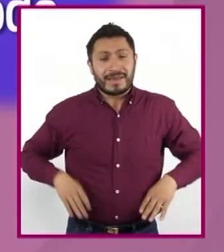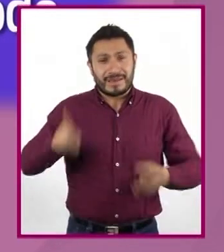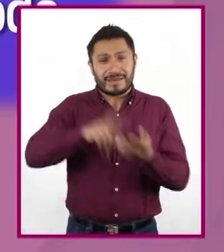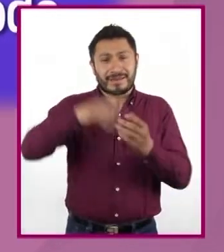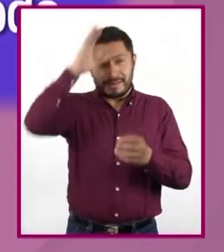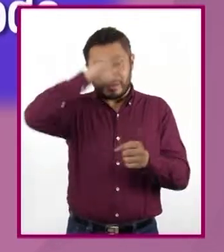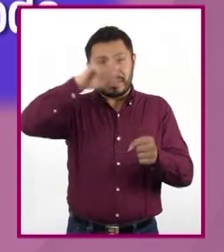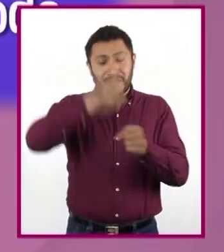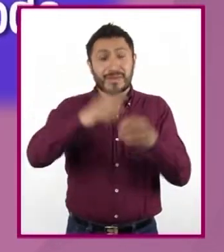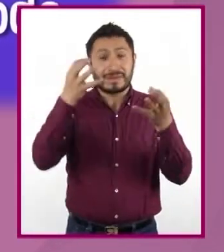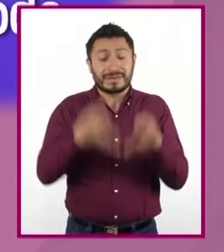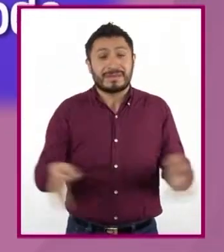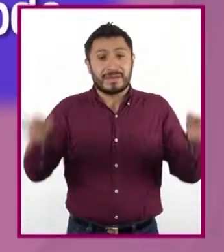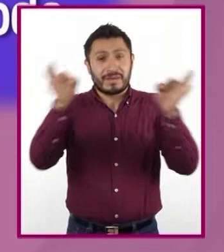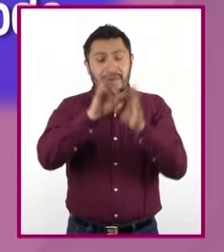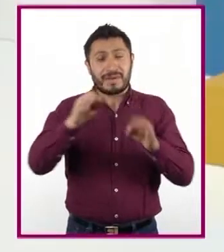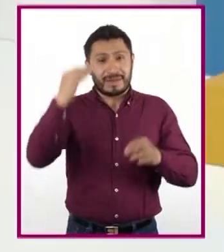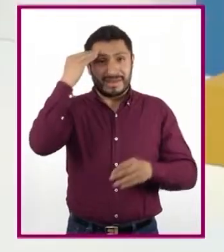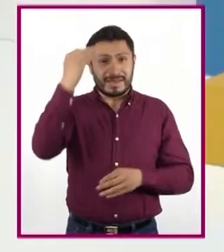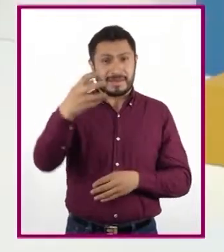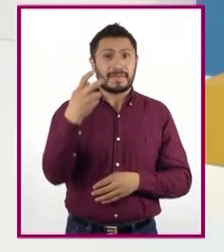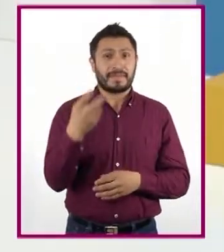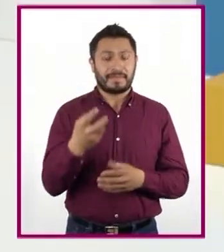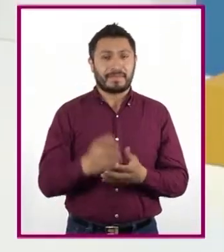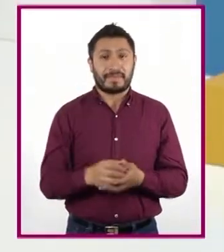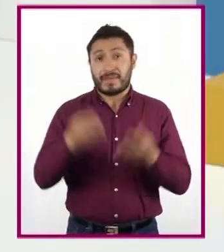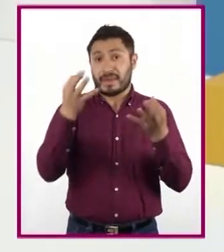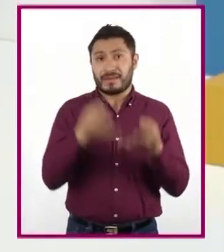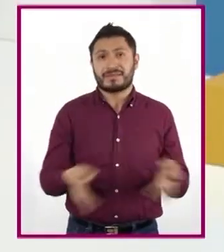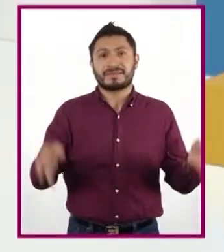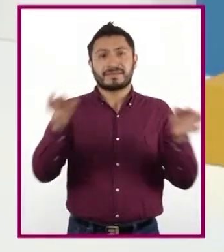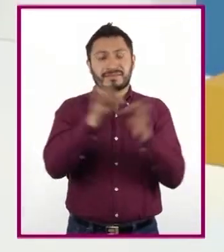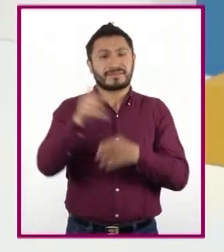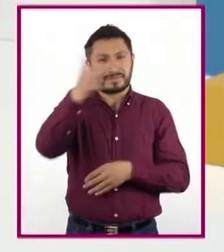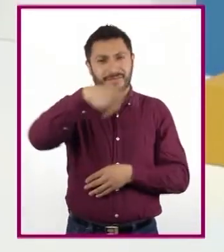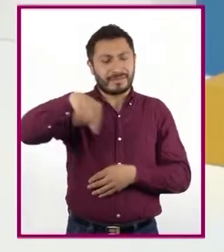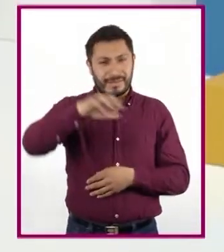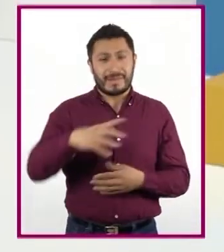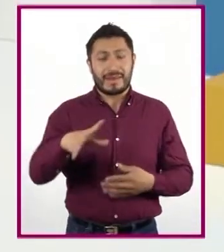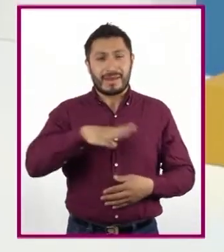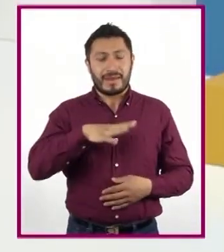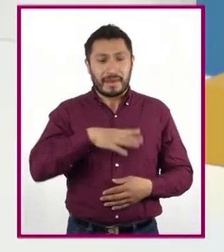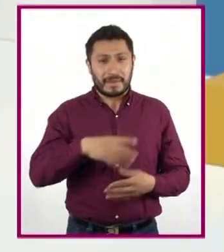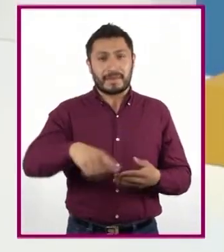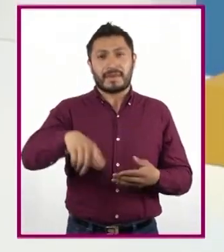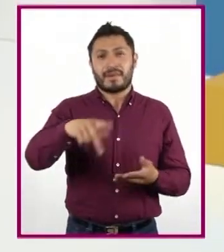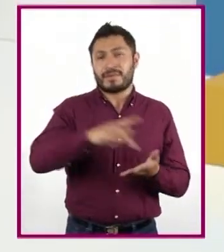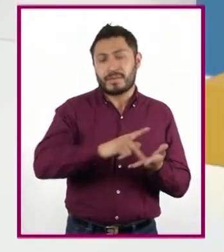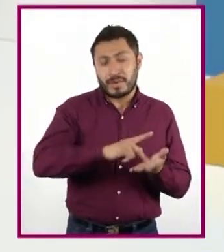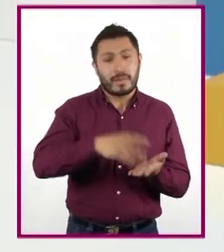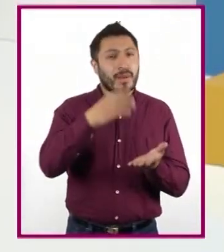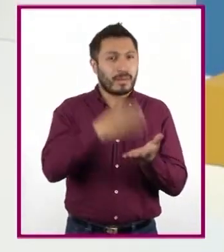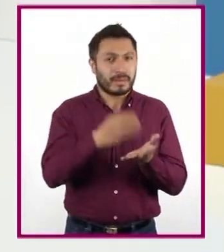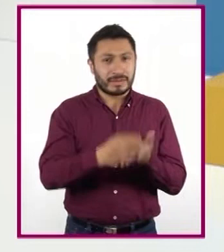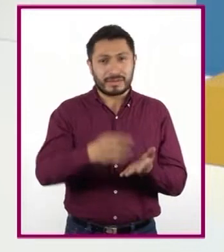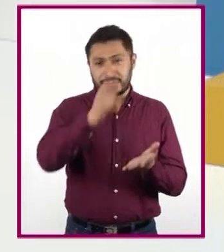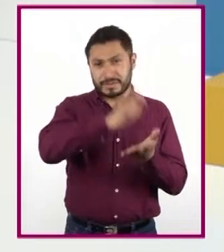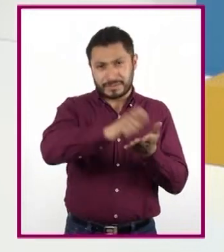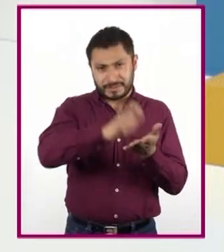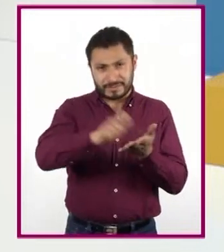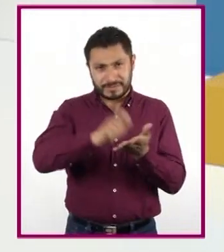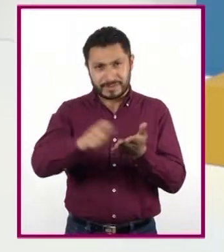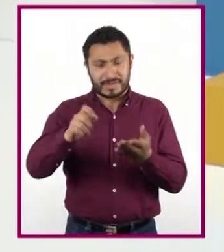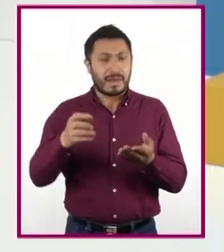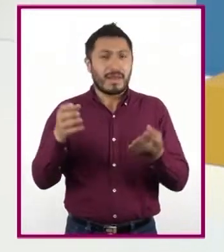culturas más representativas del periodo. Es importante que tengan a la mano su bolígrafo y cuaderno para que tomen notas de